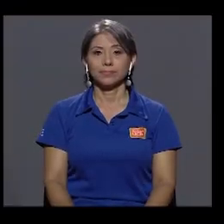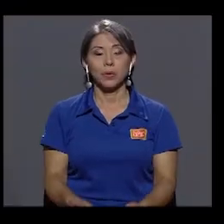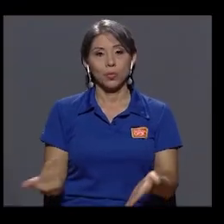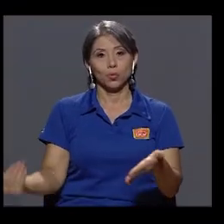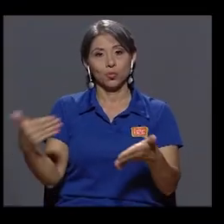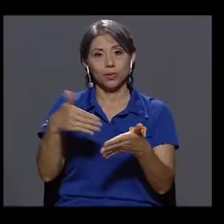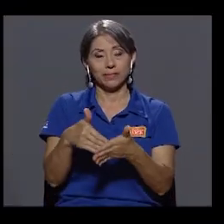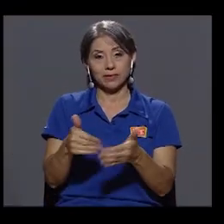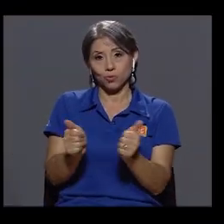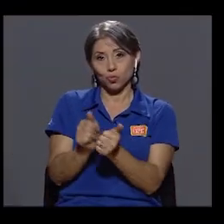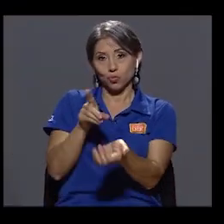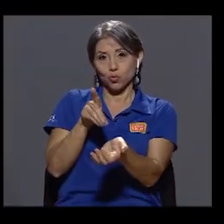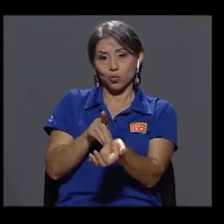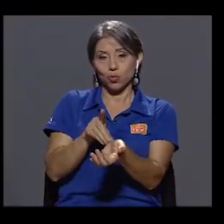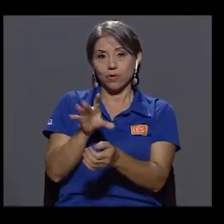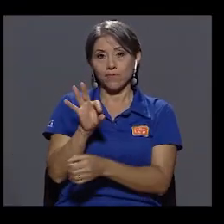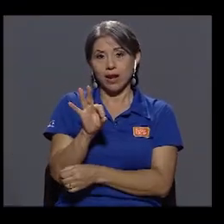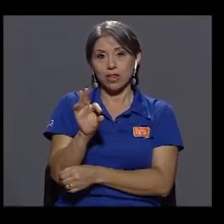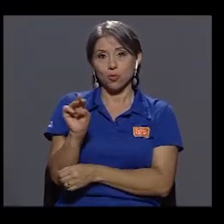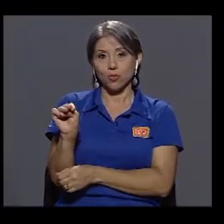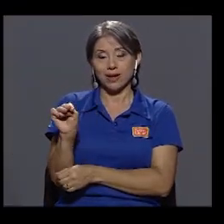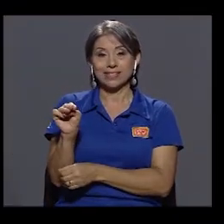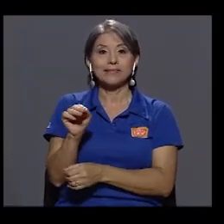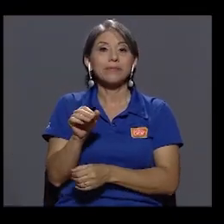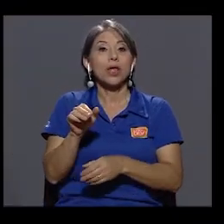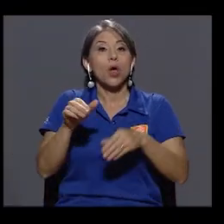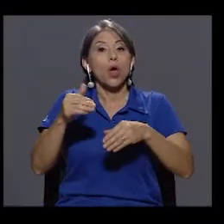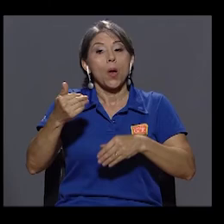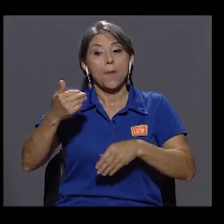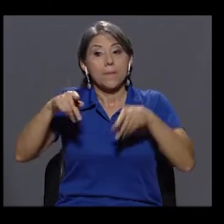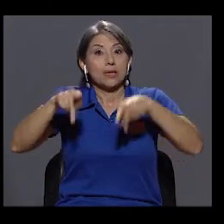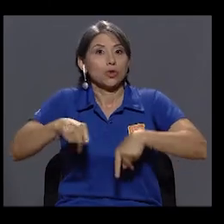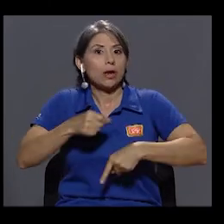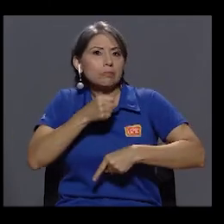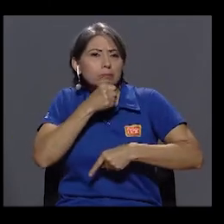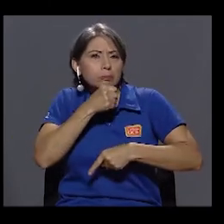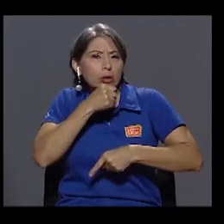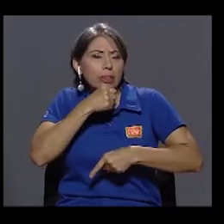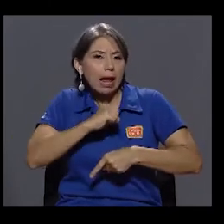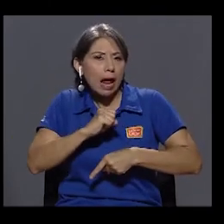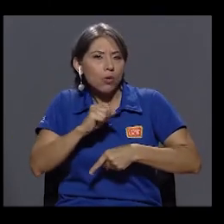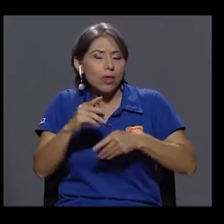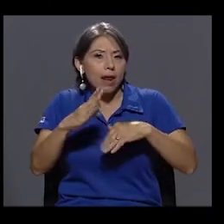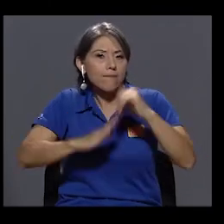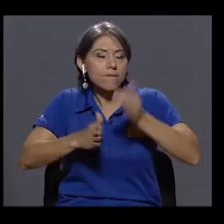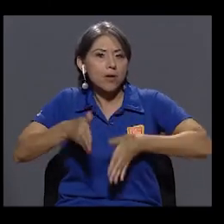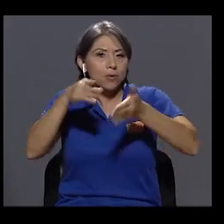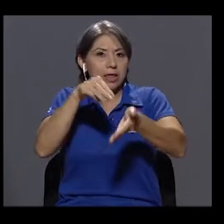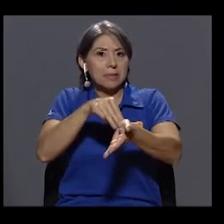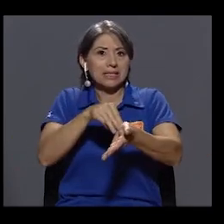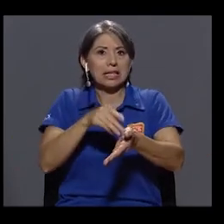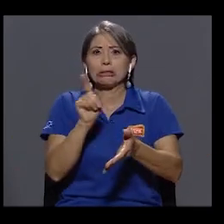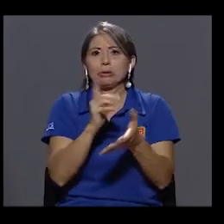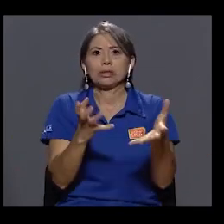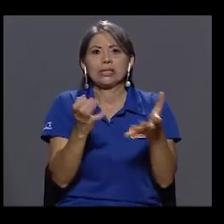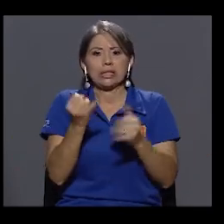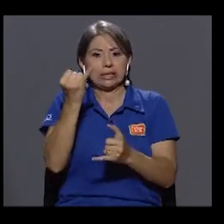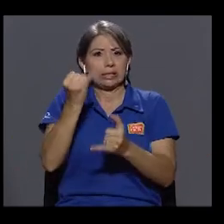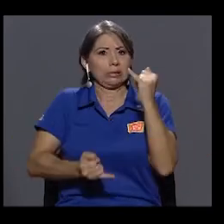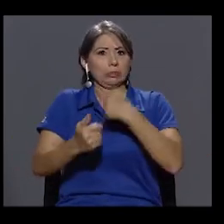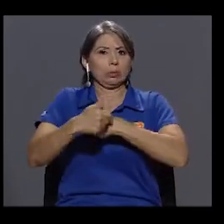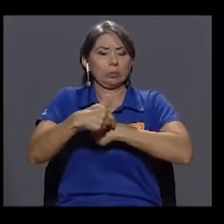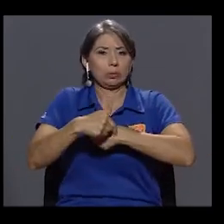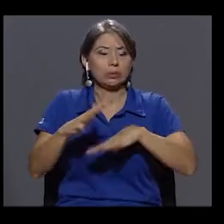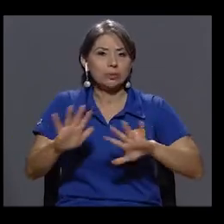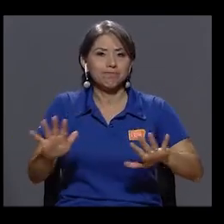regresamos estoy con el doctor fernando morales casualmente el decano de la facultad de medicina quisiera que no se me acabe el tiempo porque tengo muchas cosas que